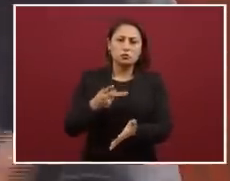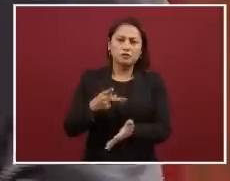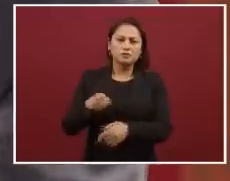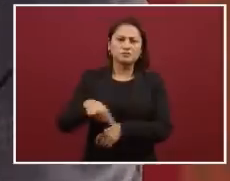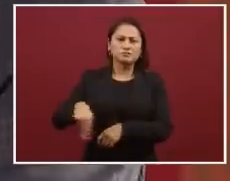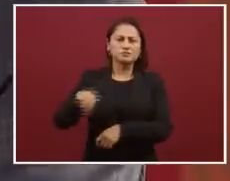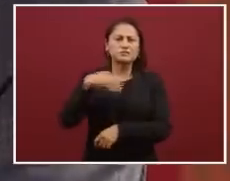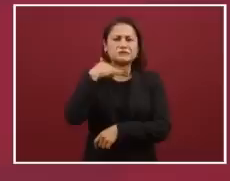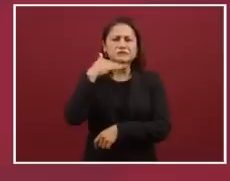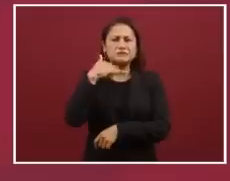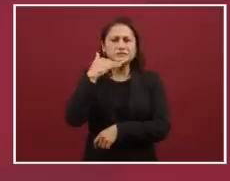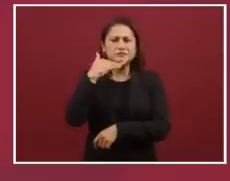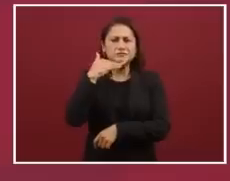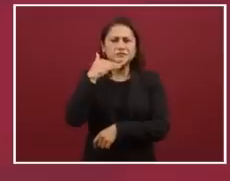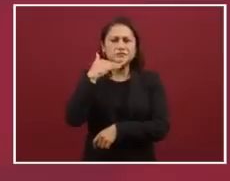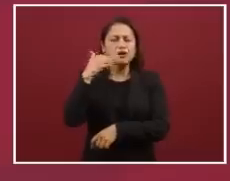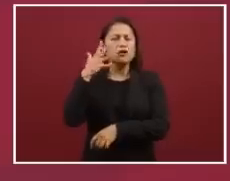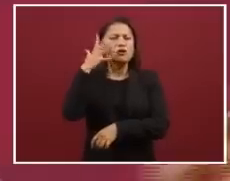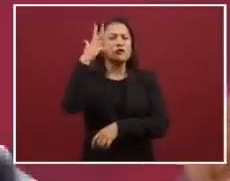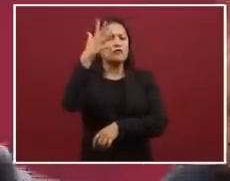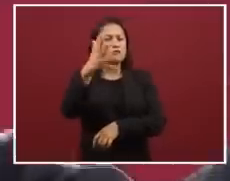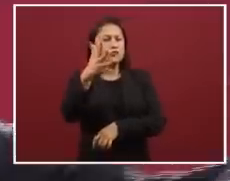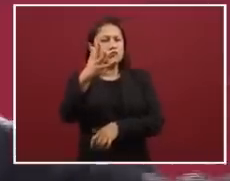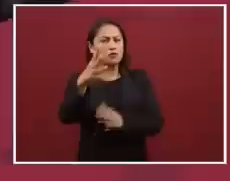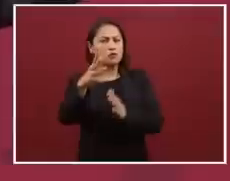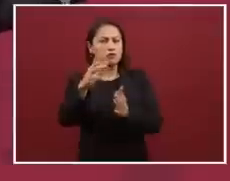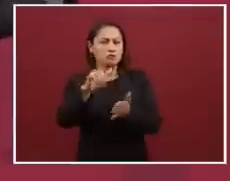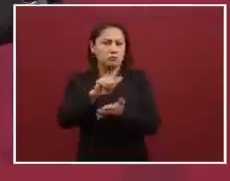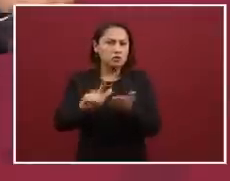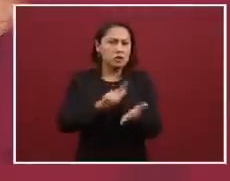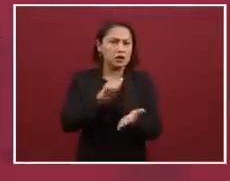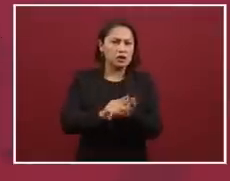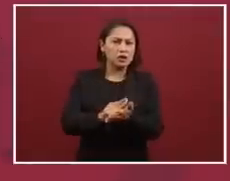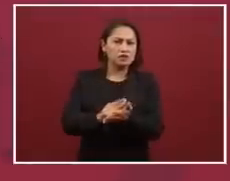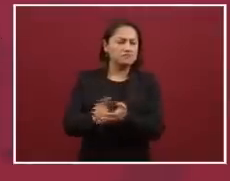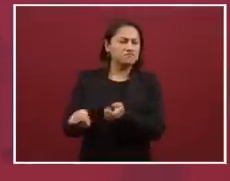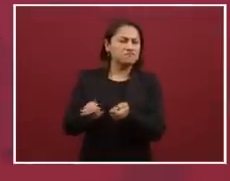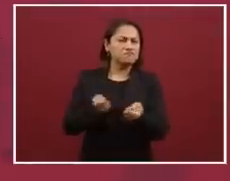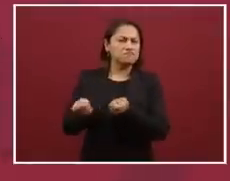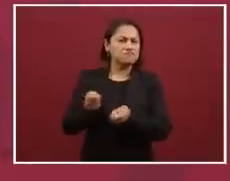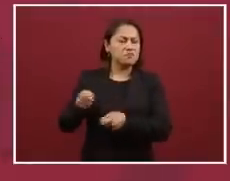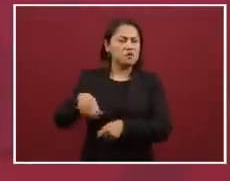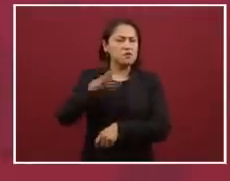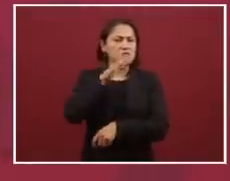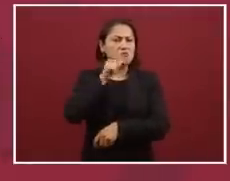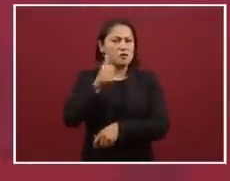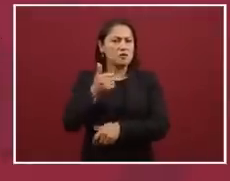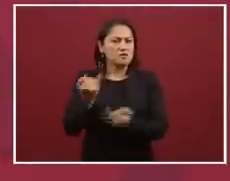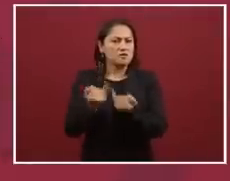hacer y deshacer como era la costumbre.